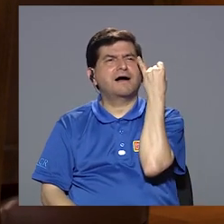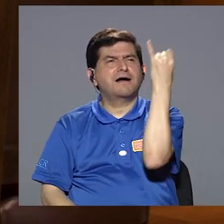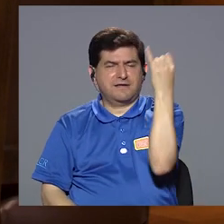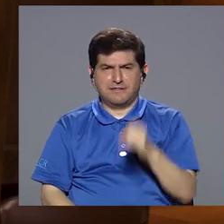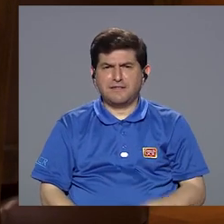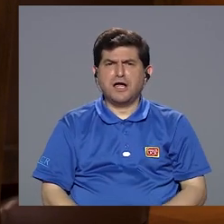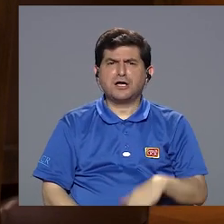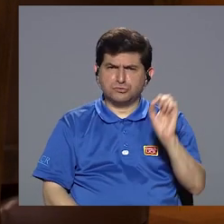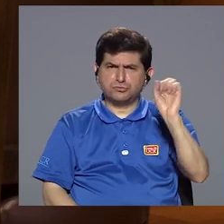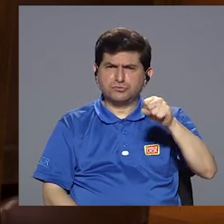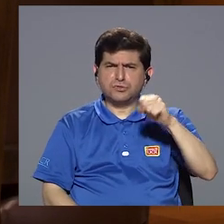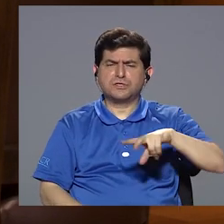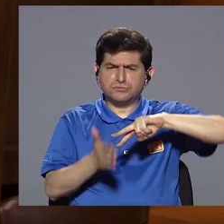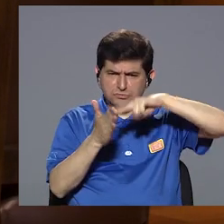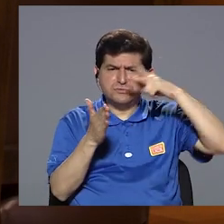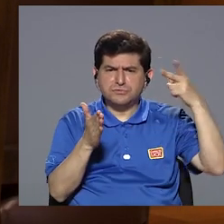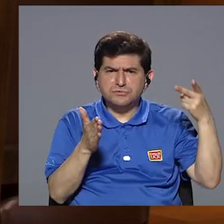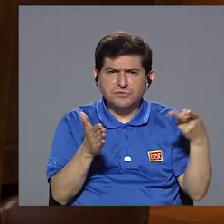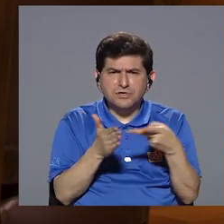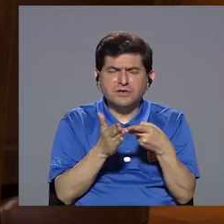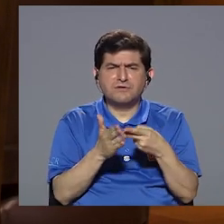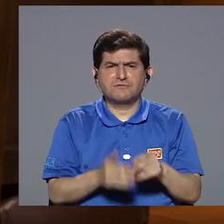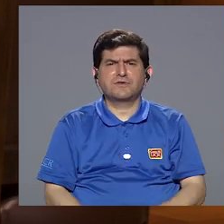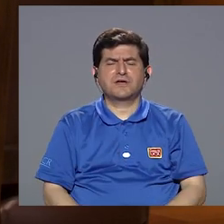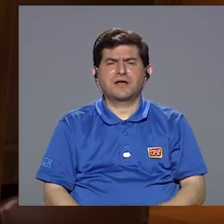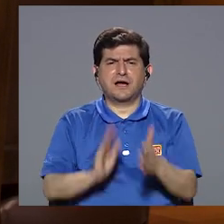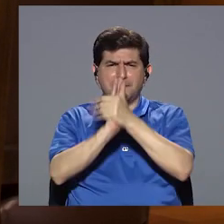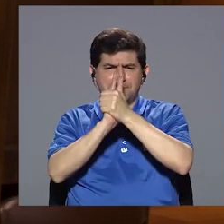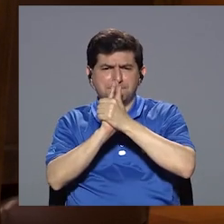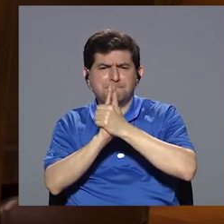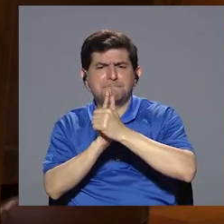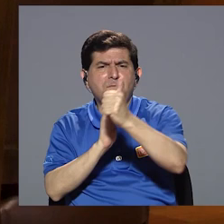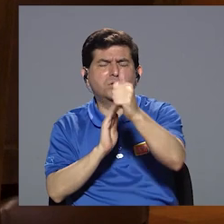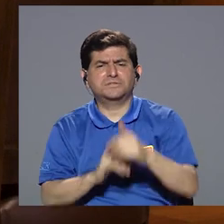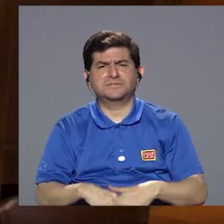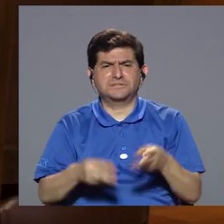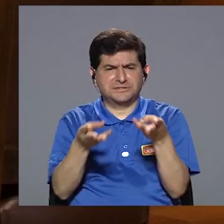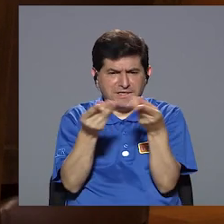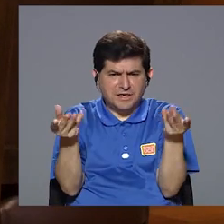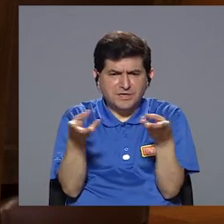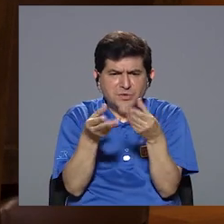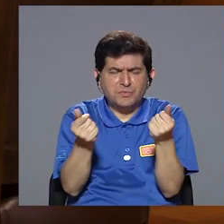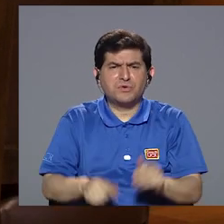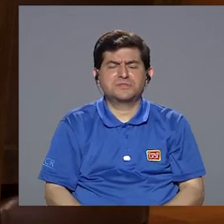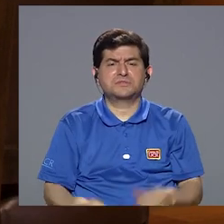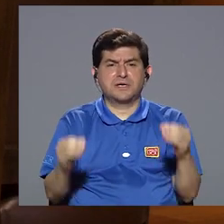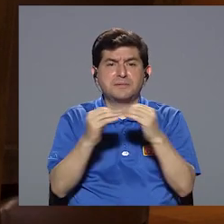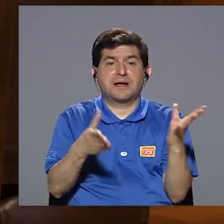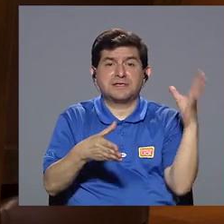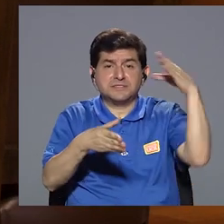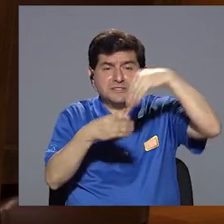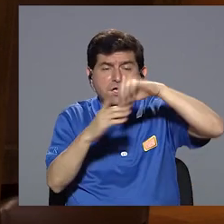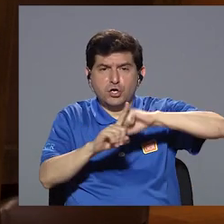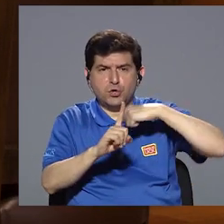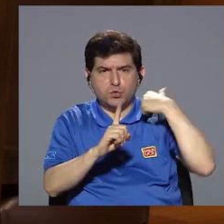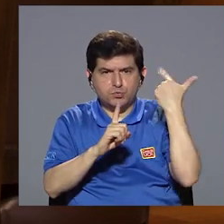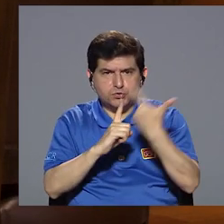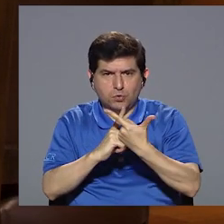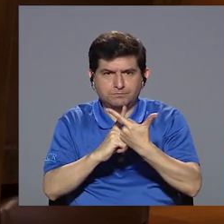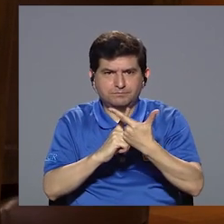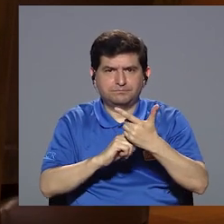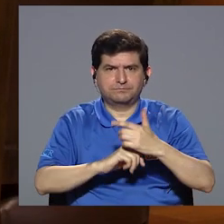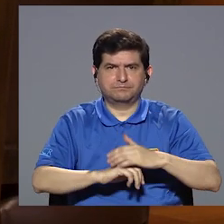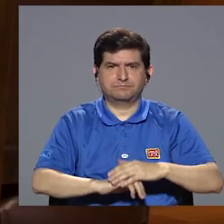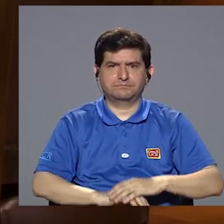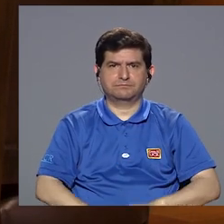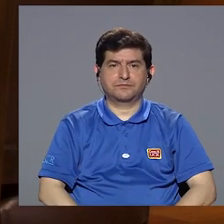que provocan o tienen el potencial de producir una mayor inclusión social